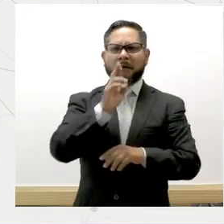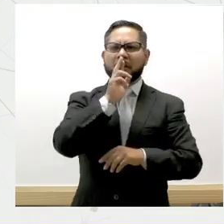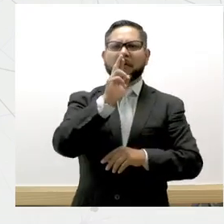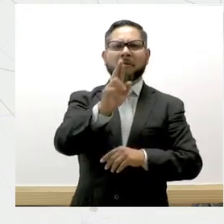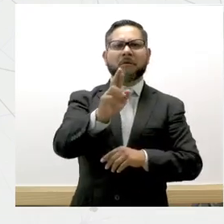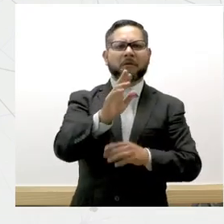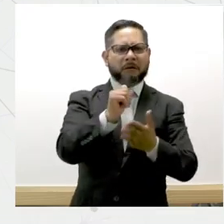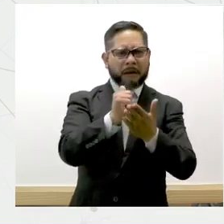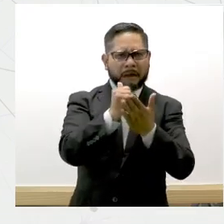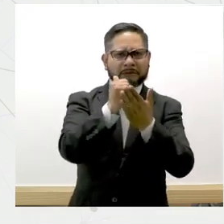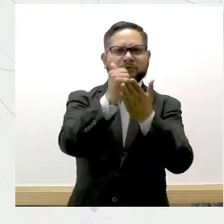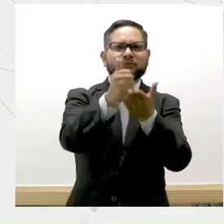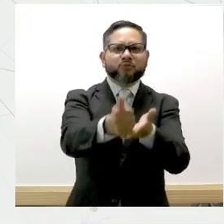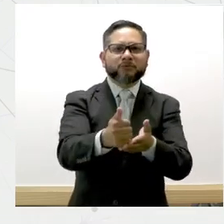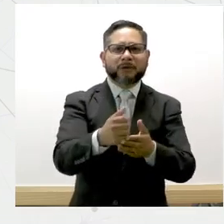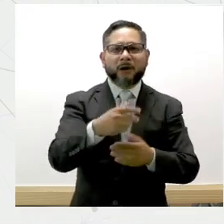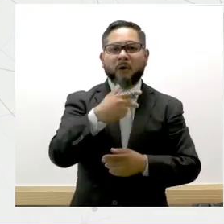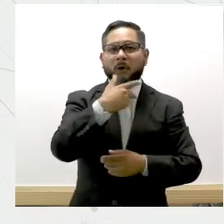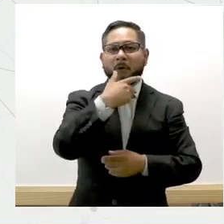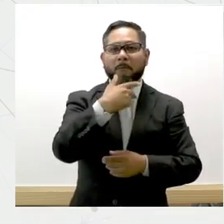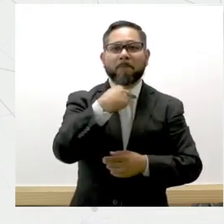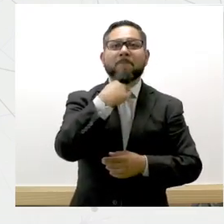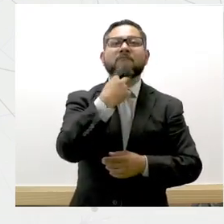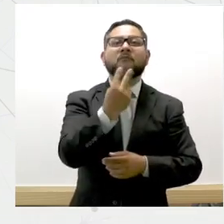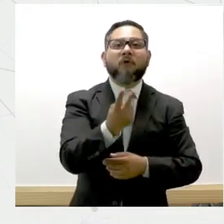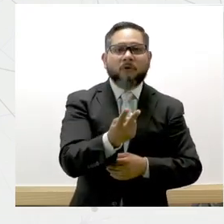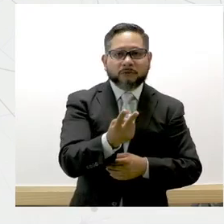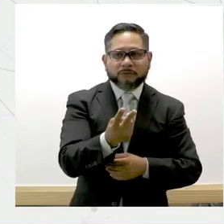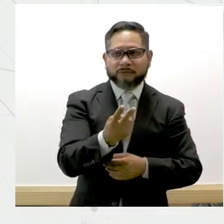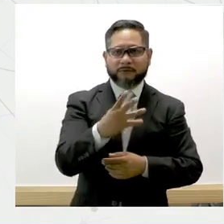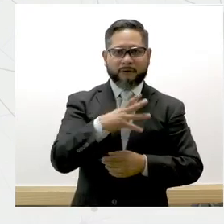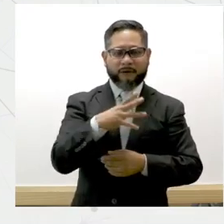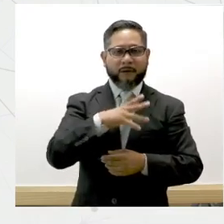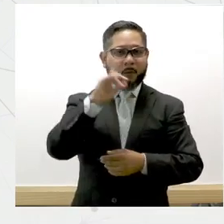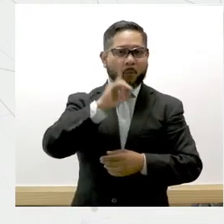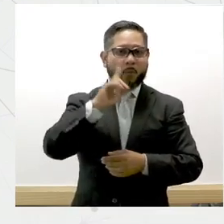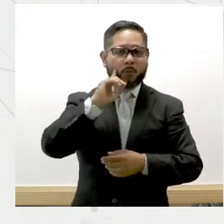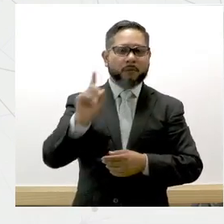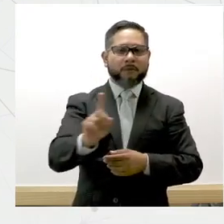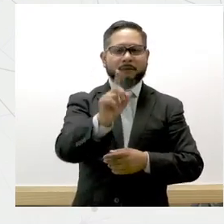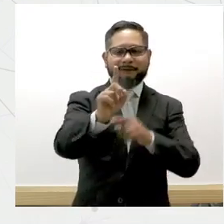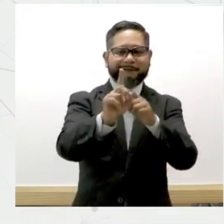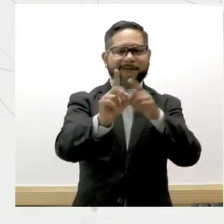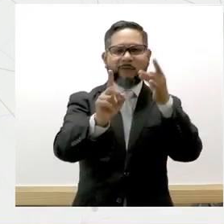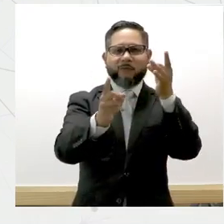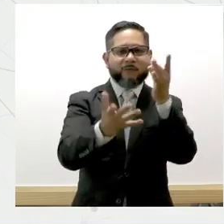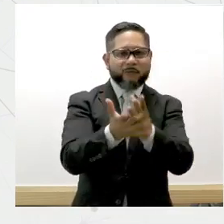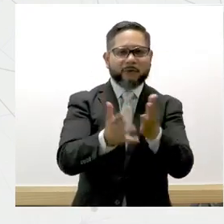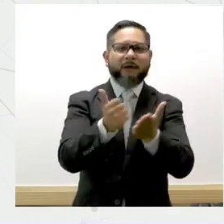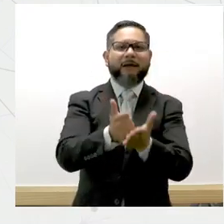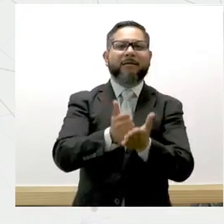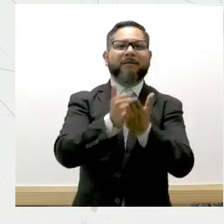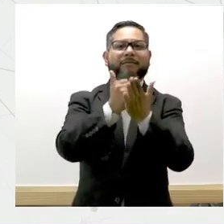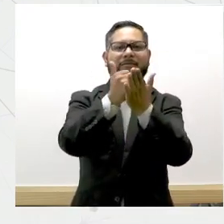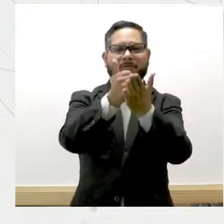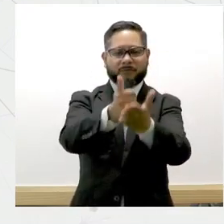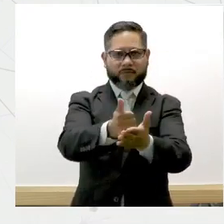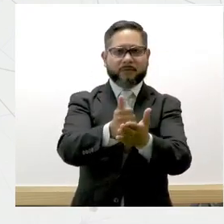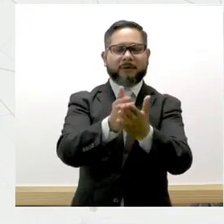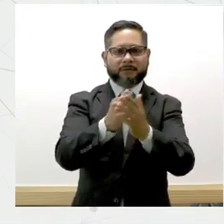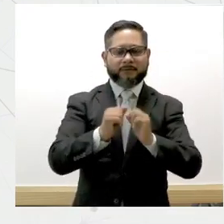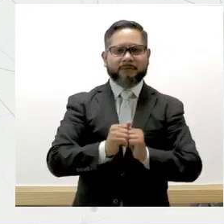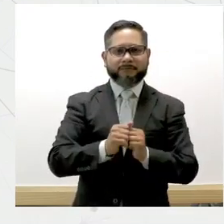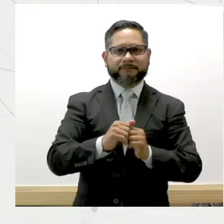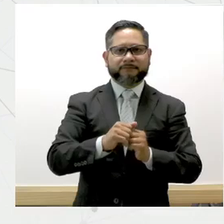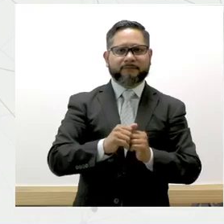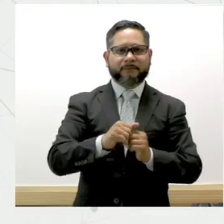asistencia, de obedecer, ¿no?, a los roles de las mujeres. De hecho, el estudio realizado por distintas expertas, entre ellas